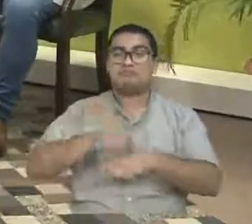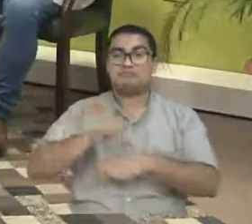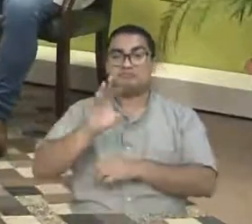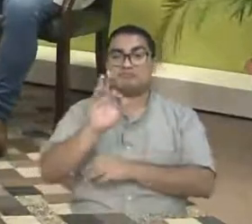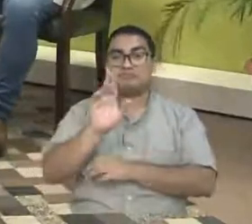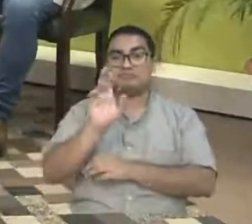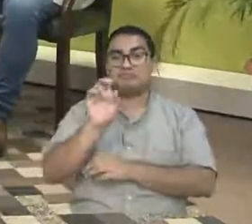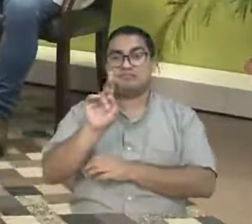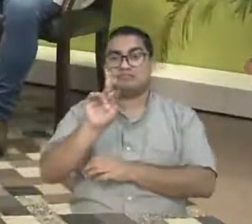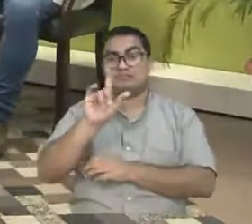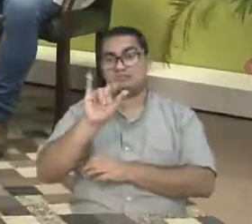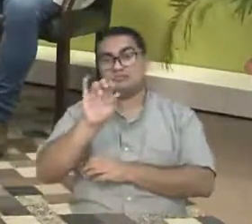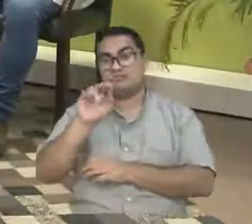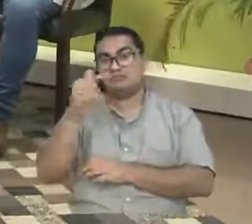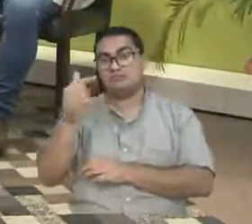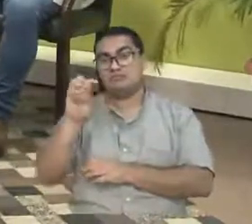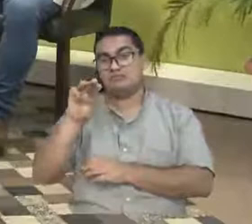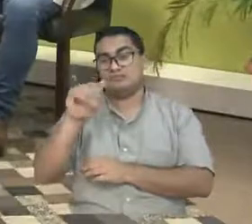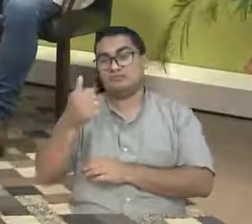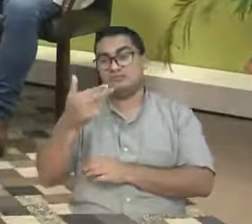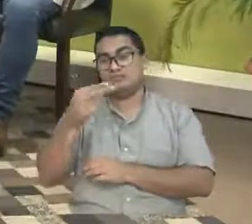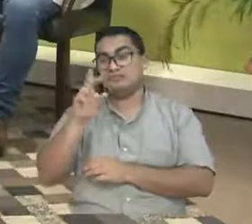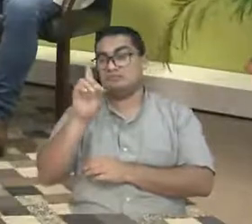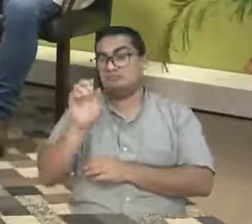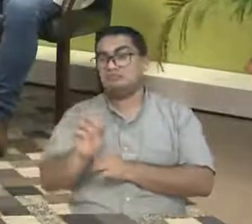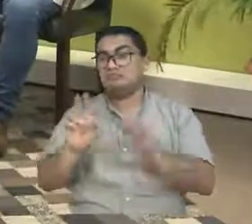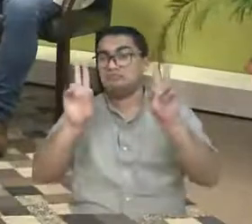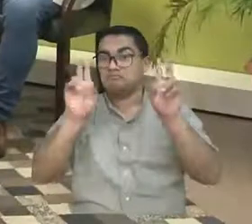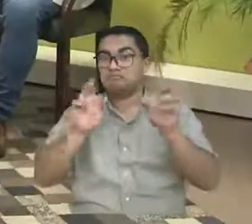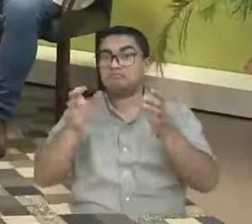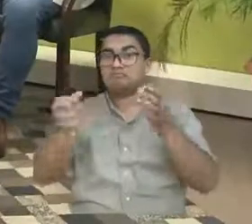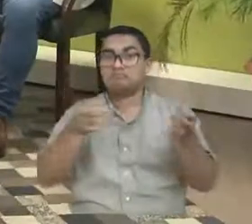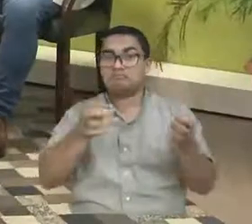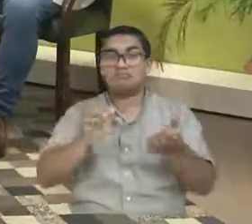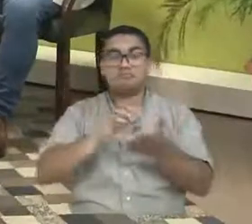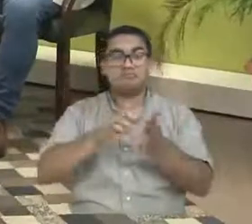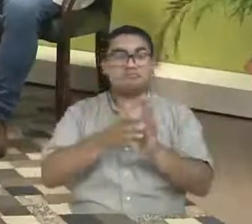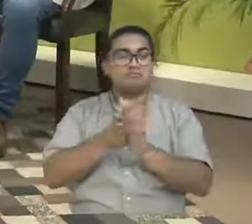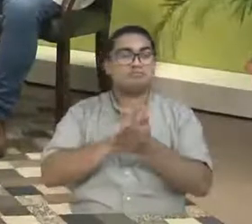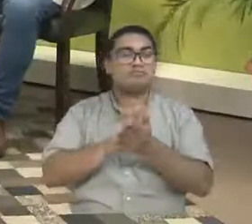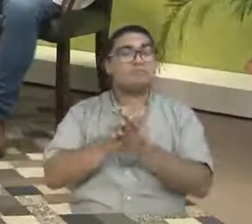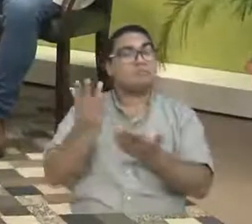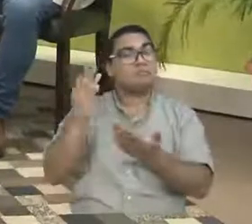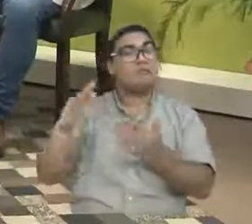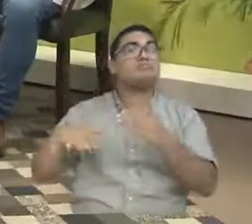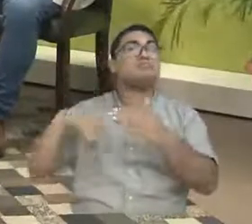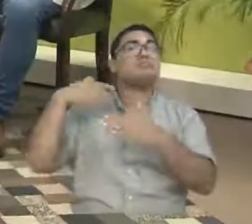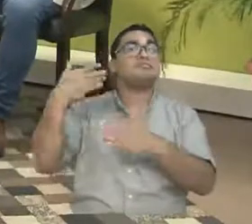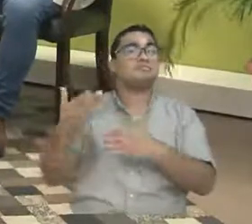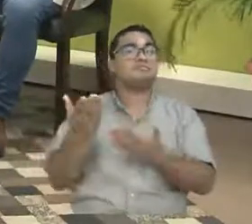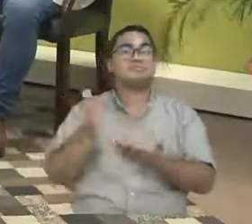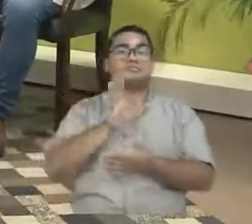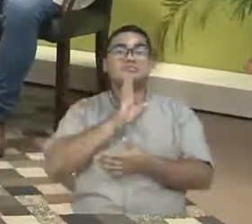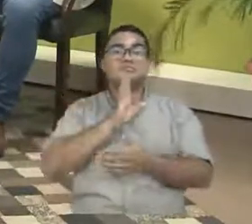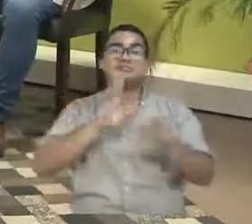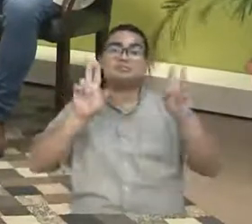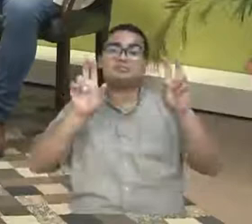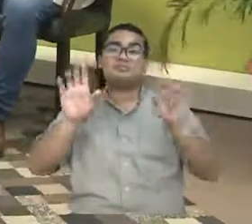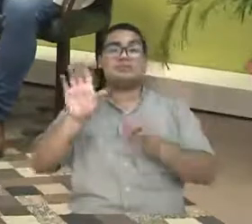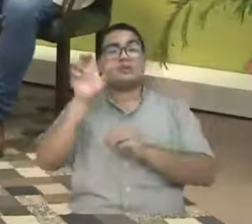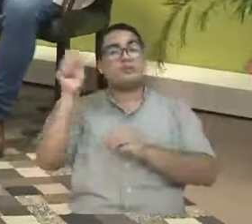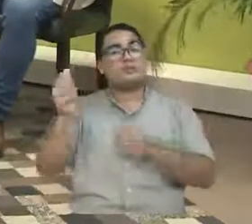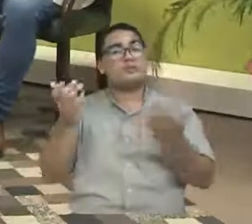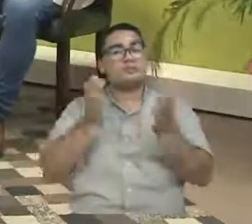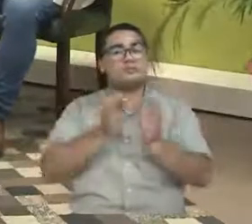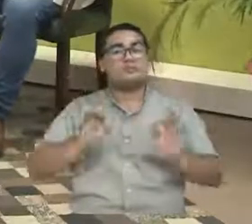estos conocimientos muy importantes, muy interesantes sobre el lavado de las manos. Le esperamos en otra oportunidad para hablar de otro tema muy importante